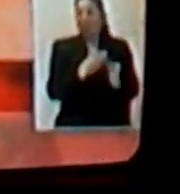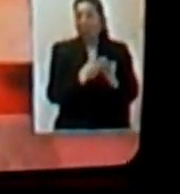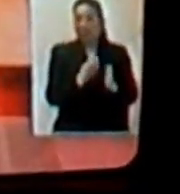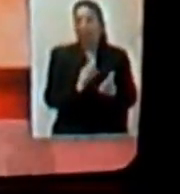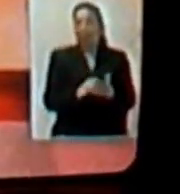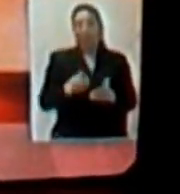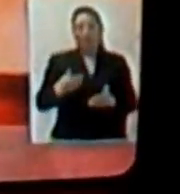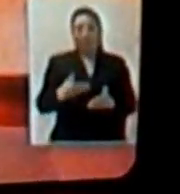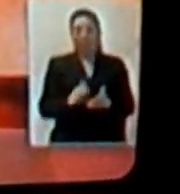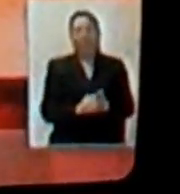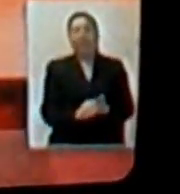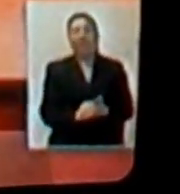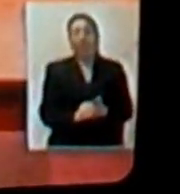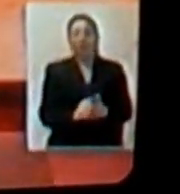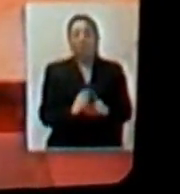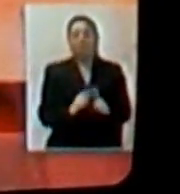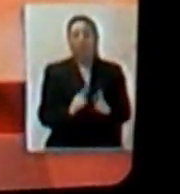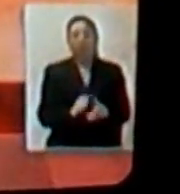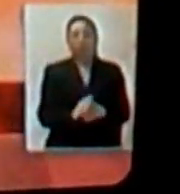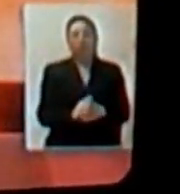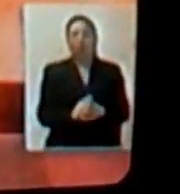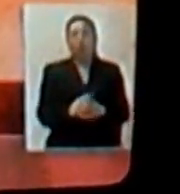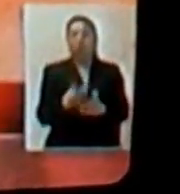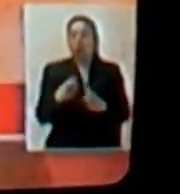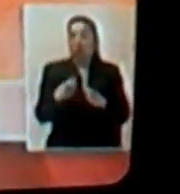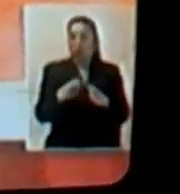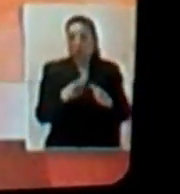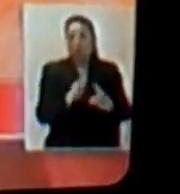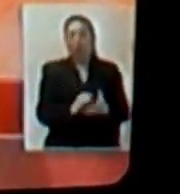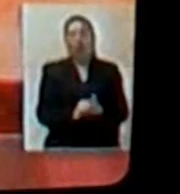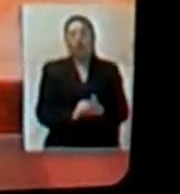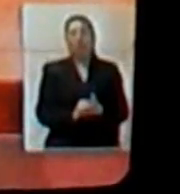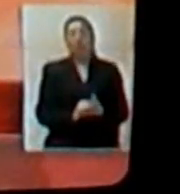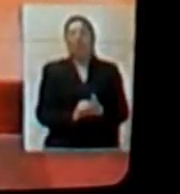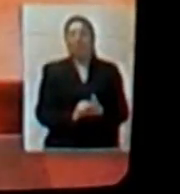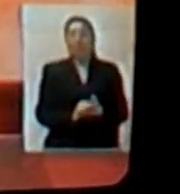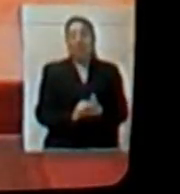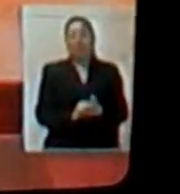una mediana pesquería. Pero el descontrol,